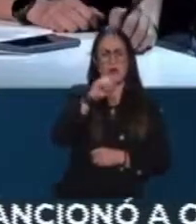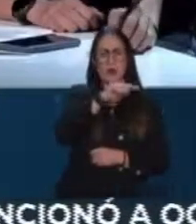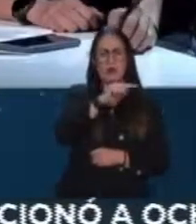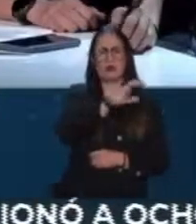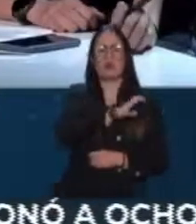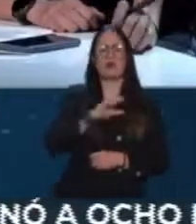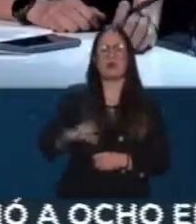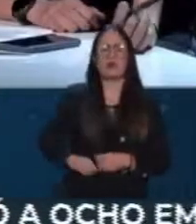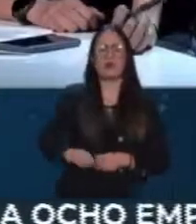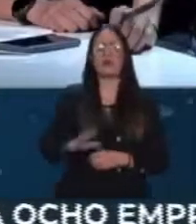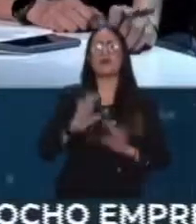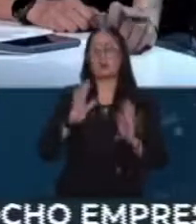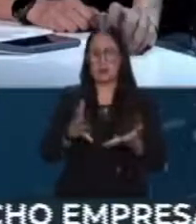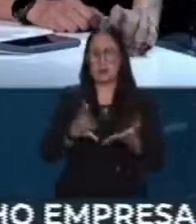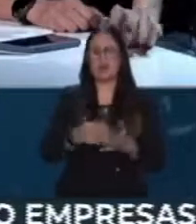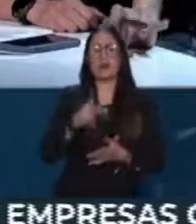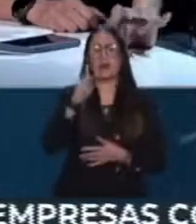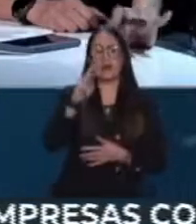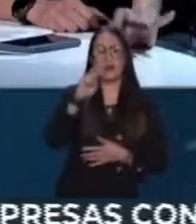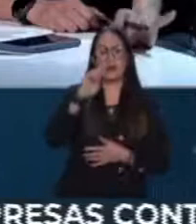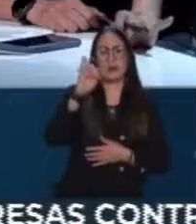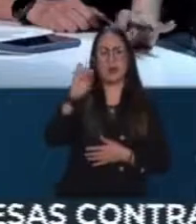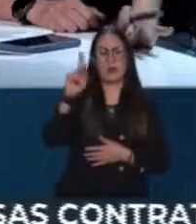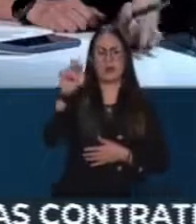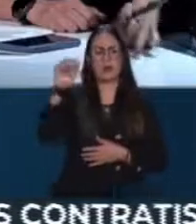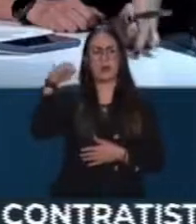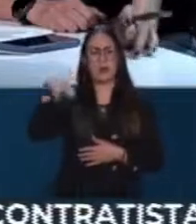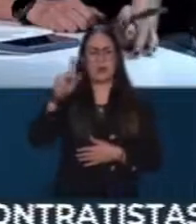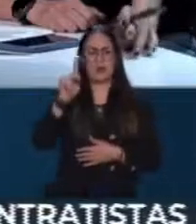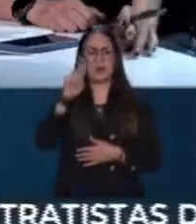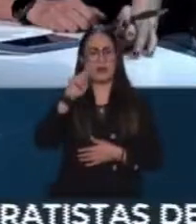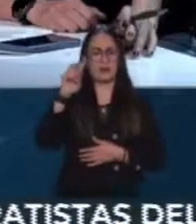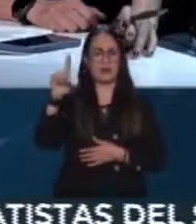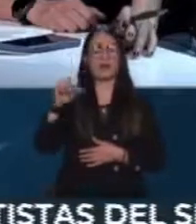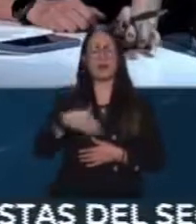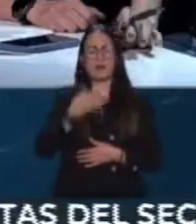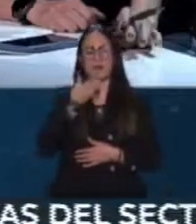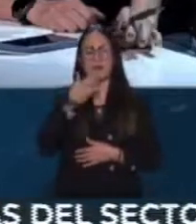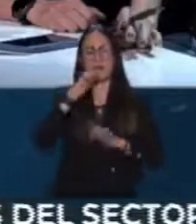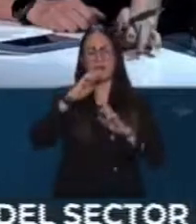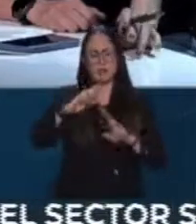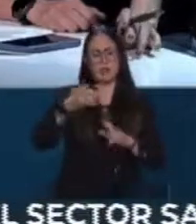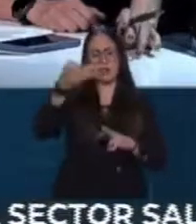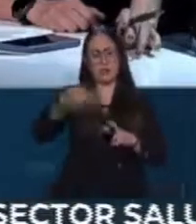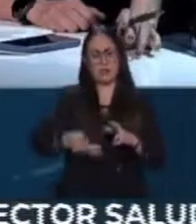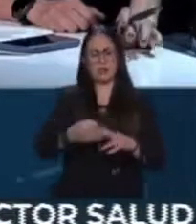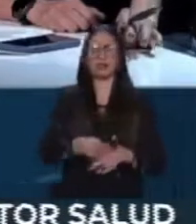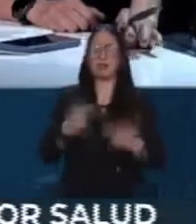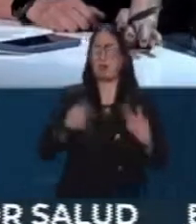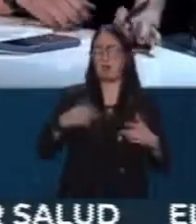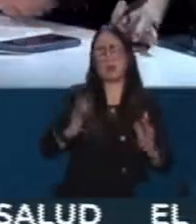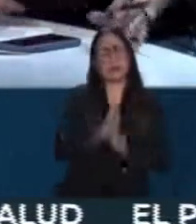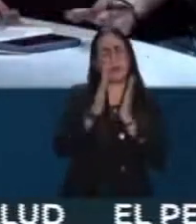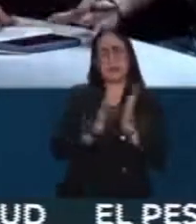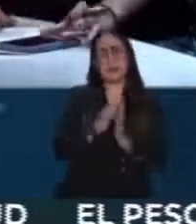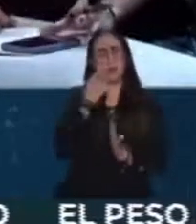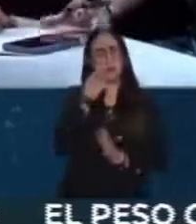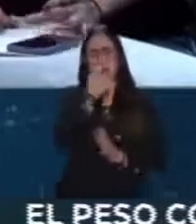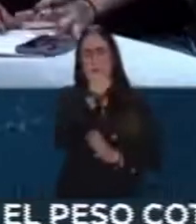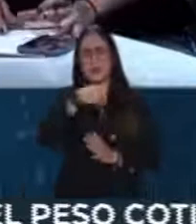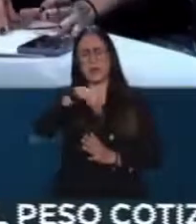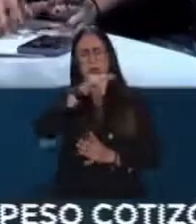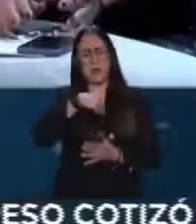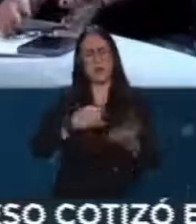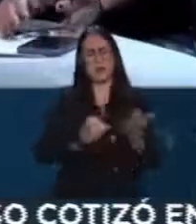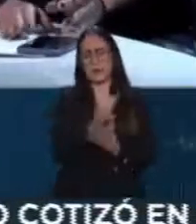por ya electo de PRI, PAN y PRD. Dijo que aceptaba sus resultados y que ganó la democracia. Pues hay parte de las